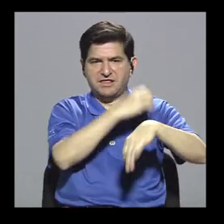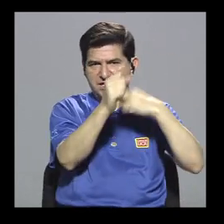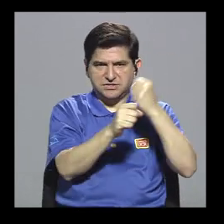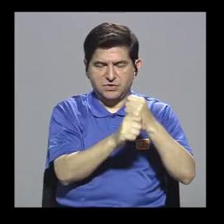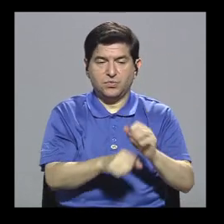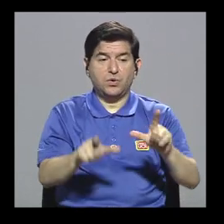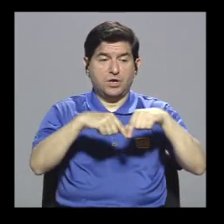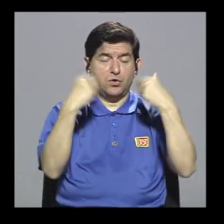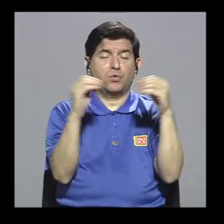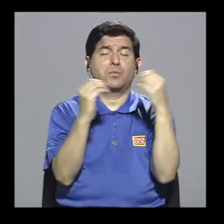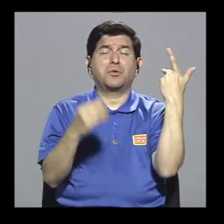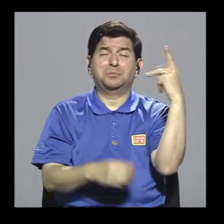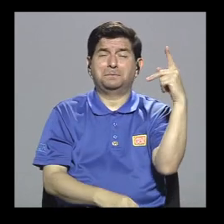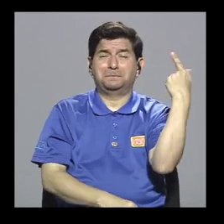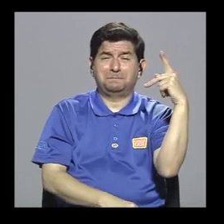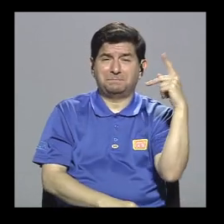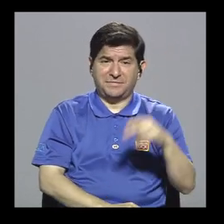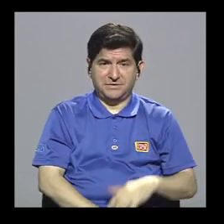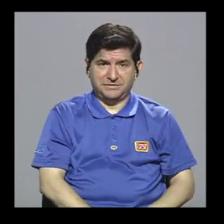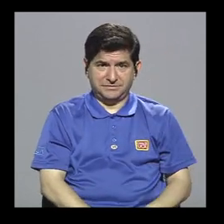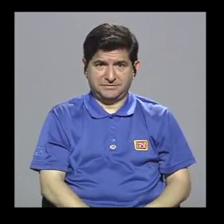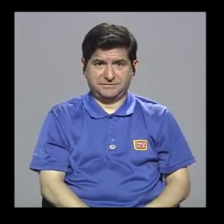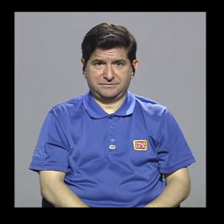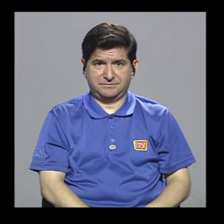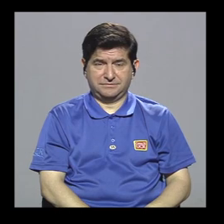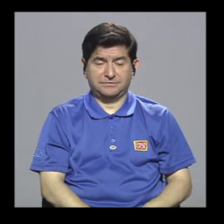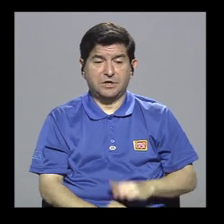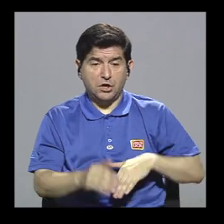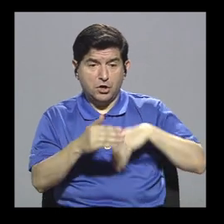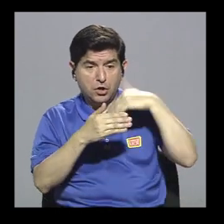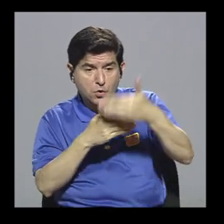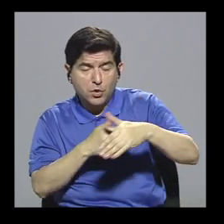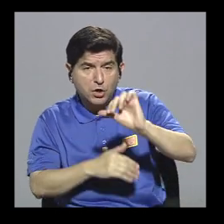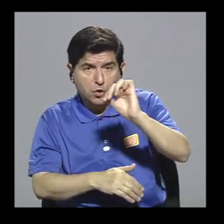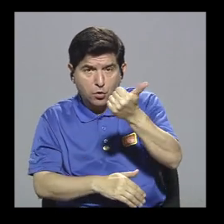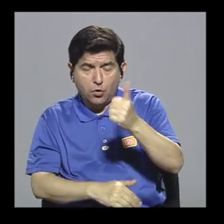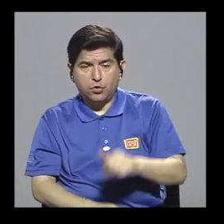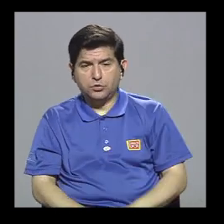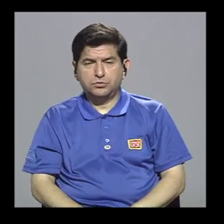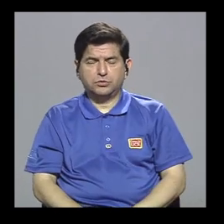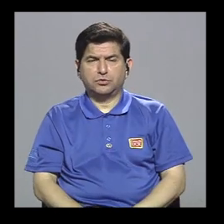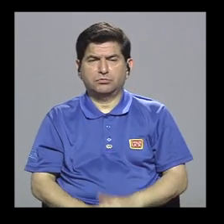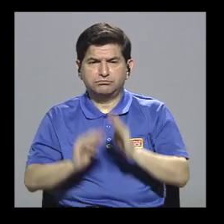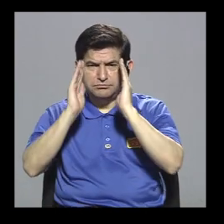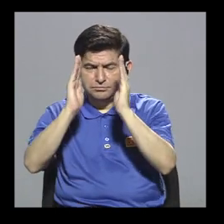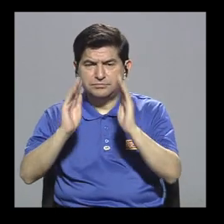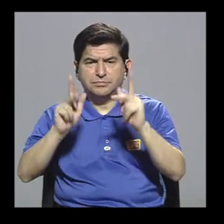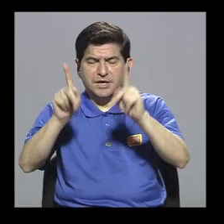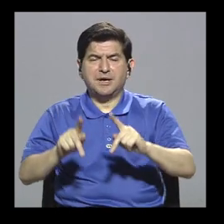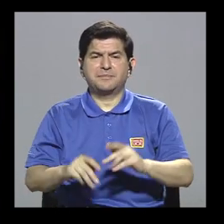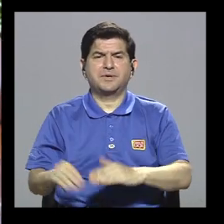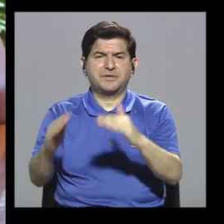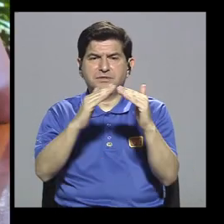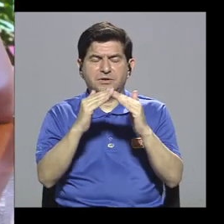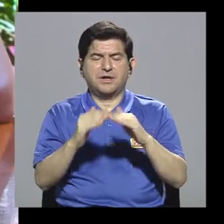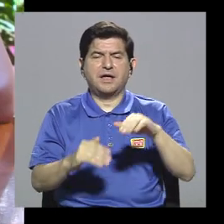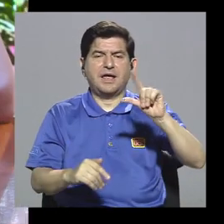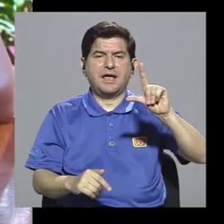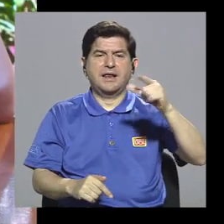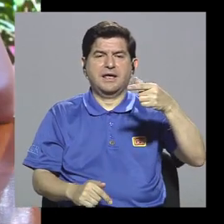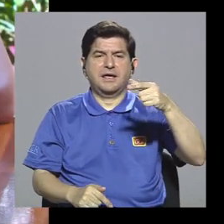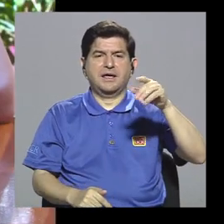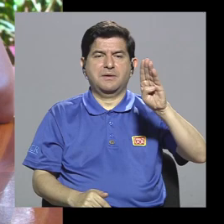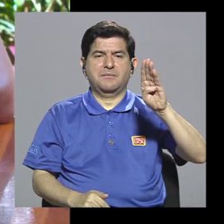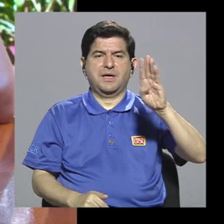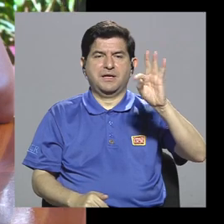de mayor riesgo. Luego hay otro que está orientado a miembros de la comunidad LGBTI, que también